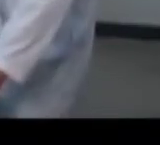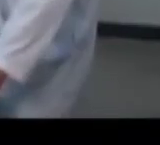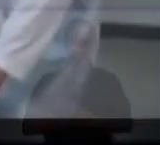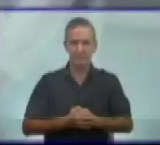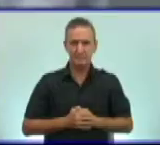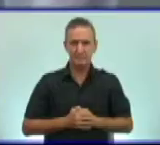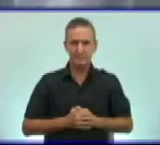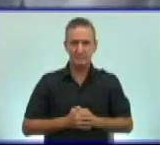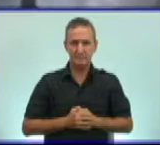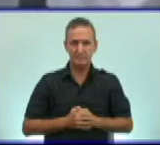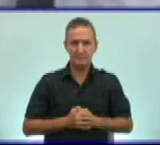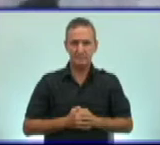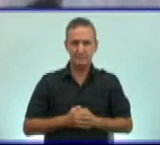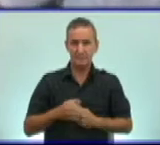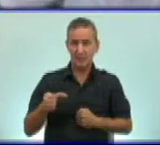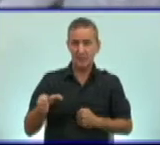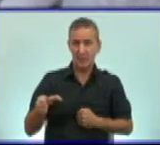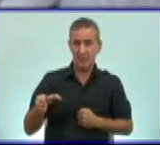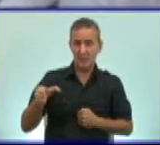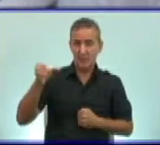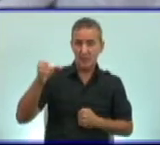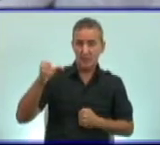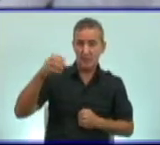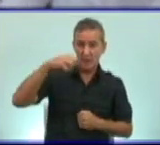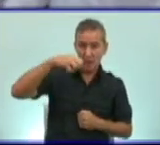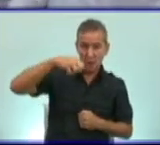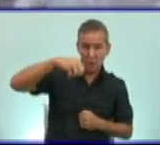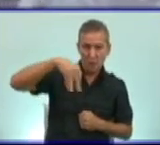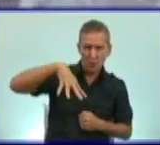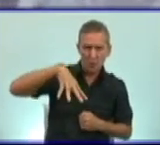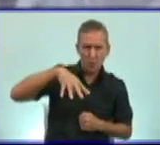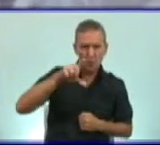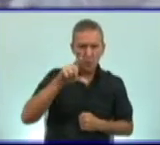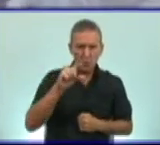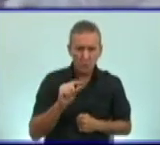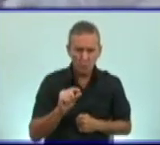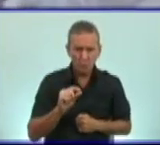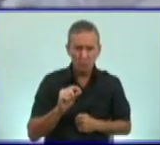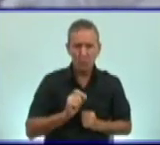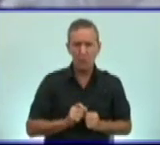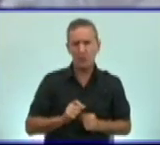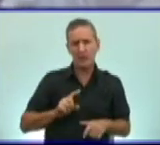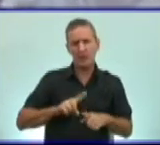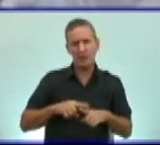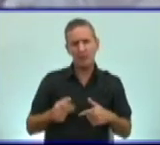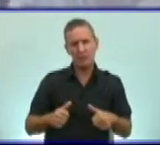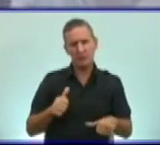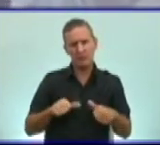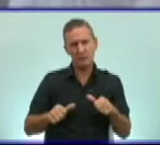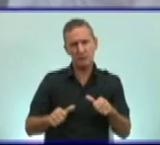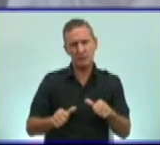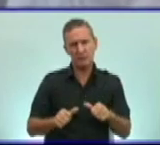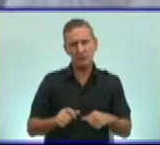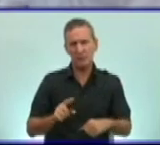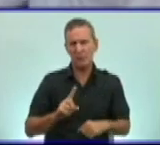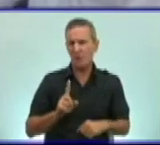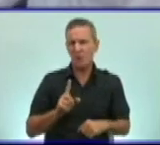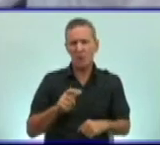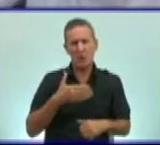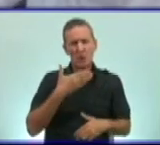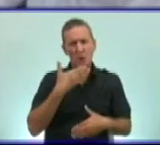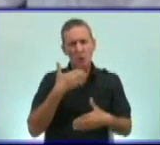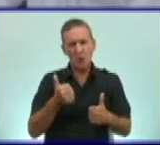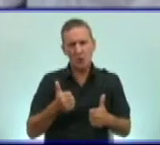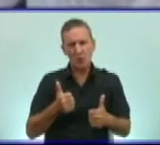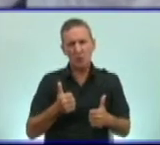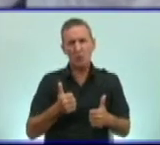Esta vez no tuvimos tanta luminosidad en el bombillo, porque el ácido acético 1 mol por litro no es un buen conductor de la electricidad, es